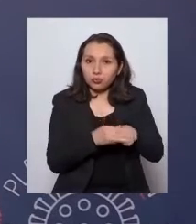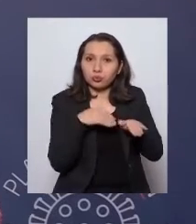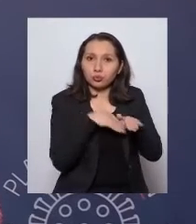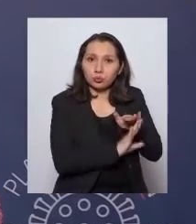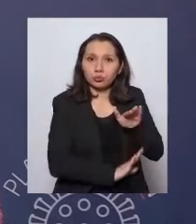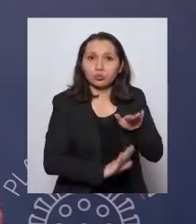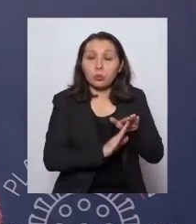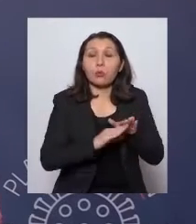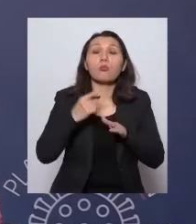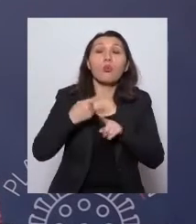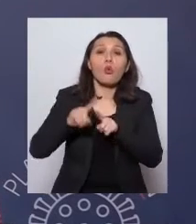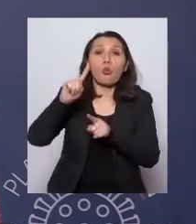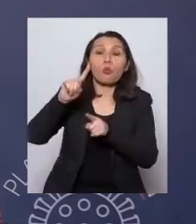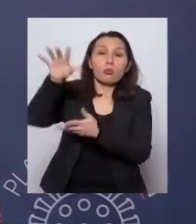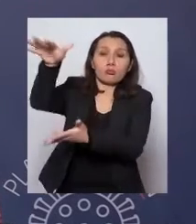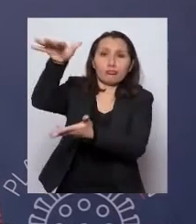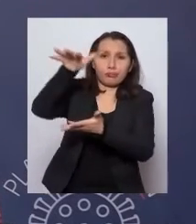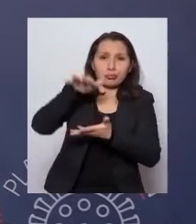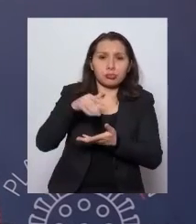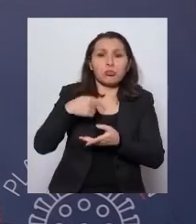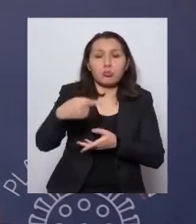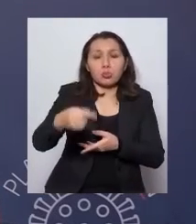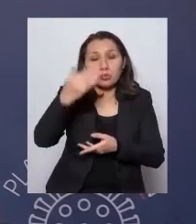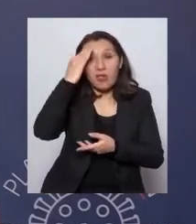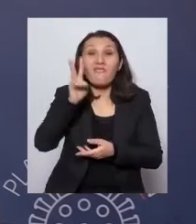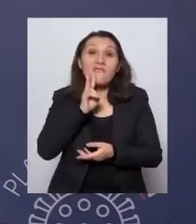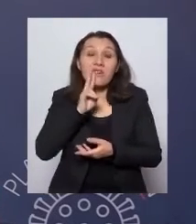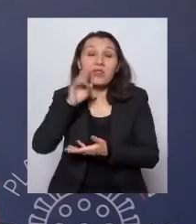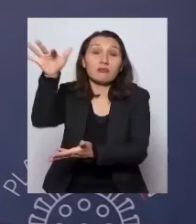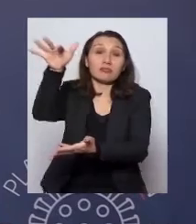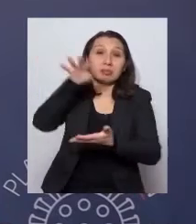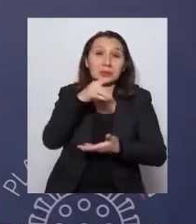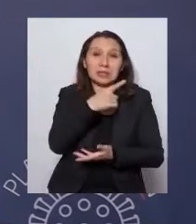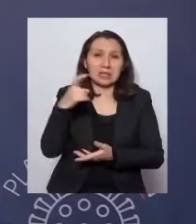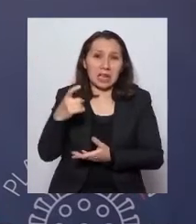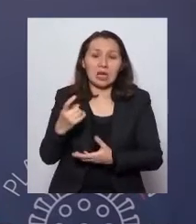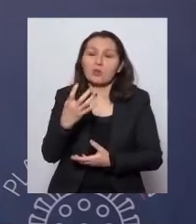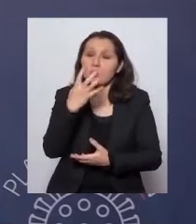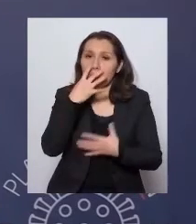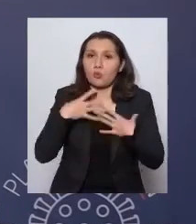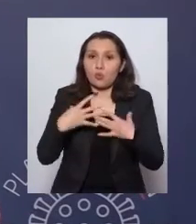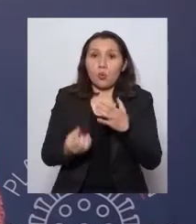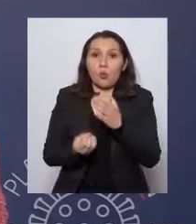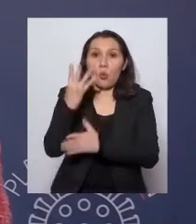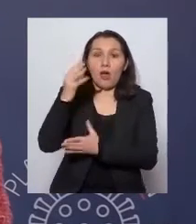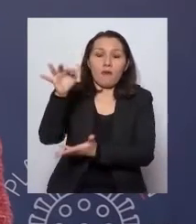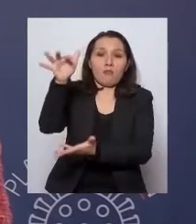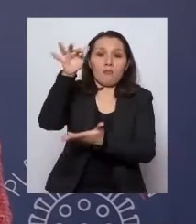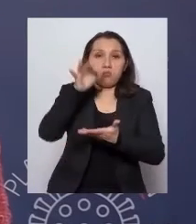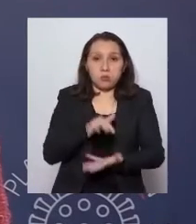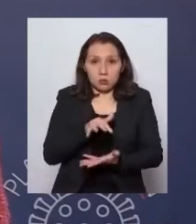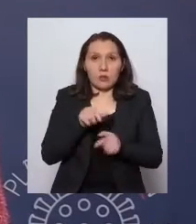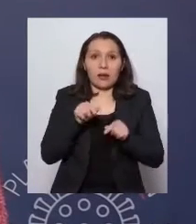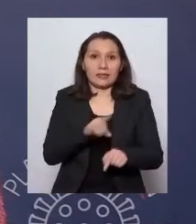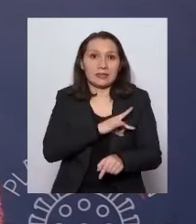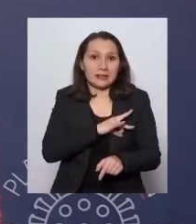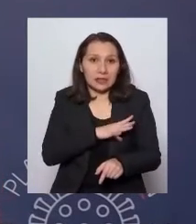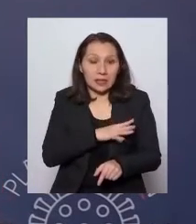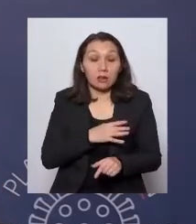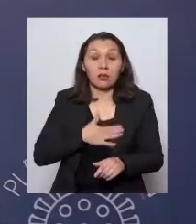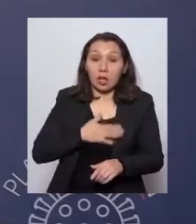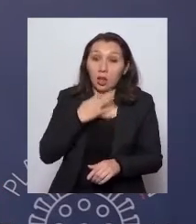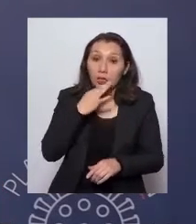a seguir llegando equipos en los próximos días este viernes llegan más de 100 ventiladores más y en ese sentido quiero